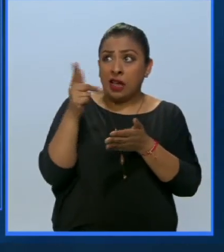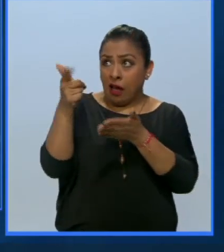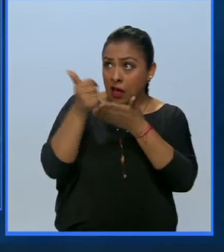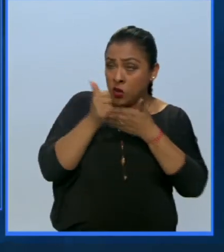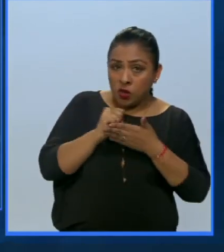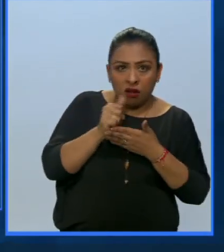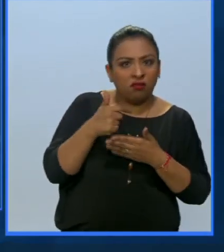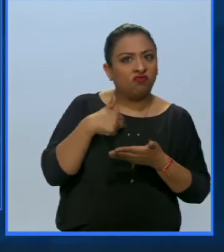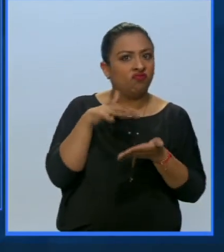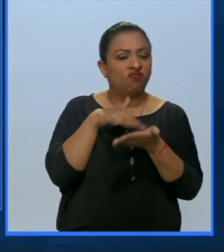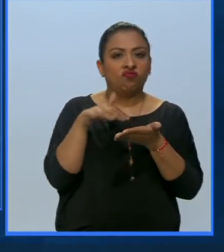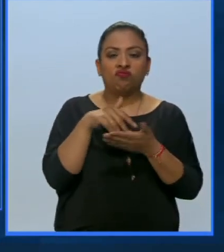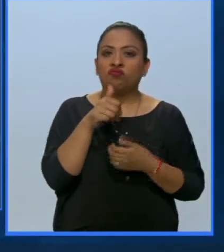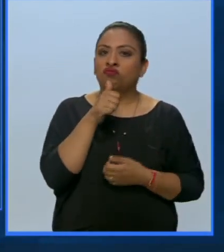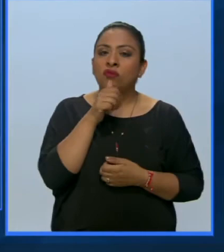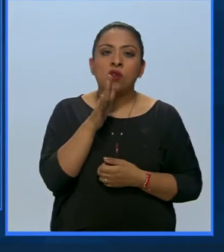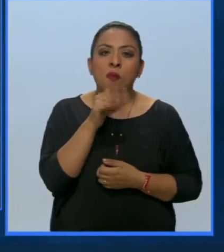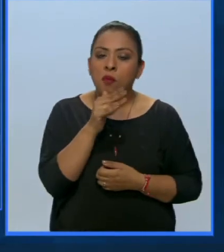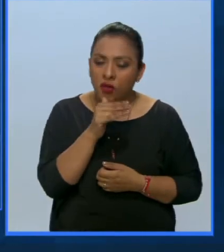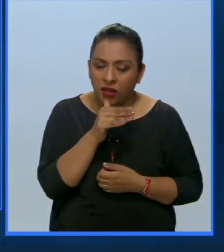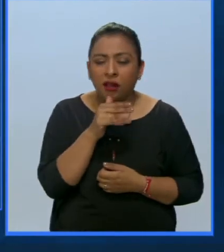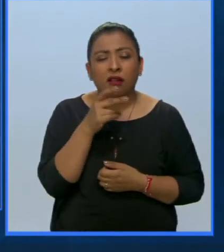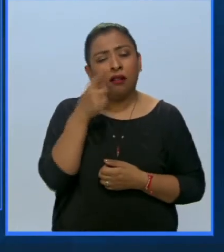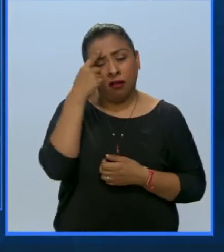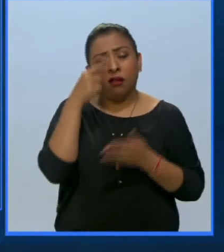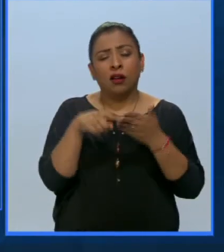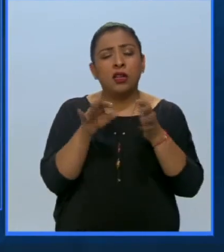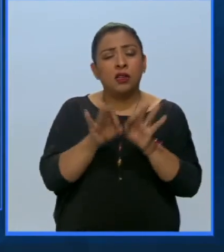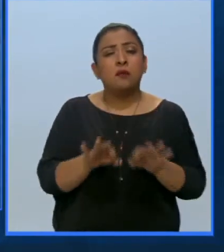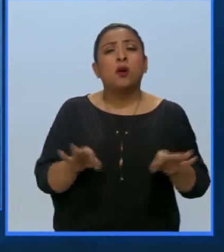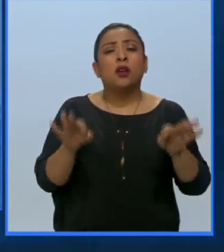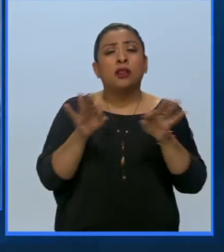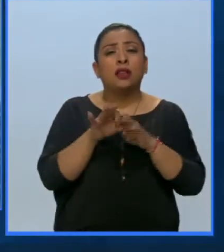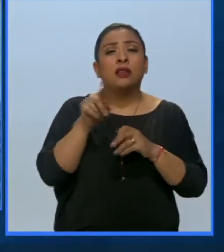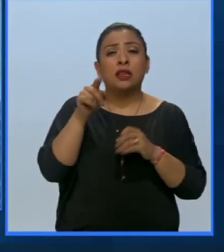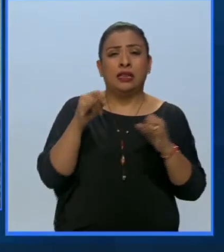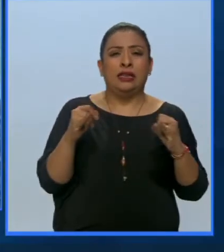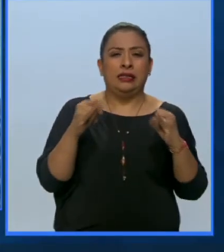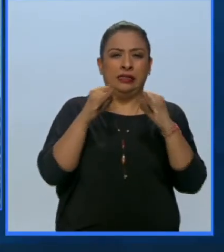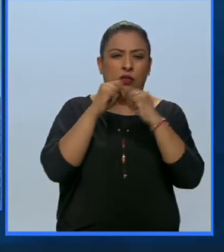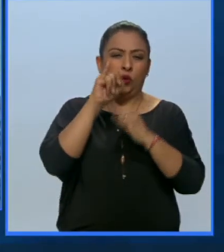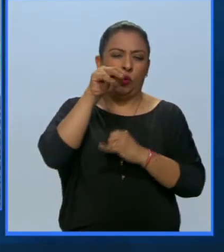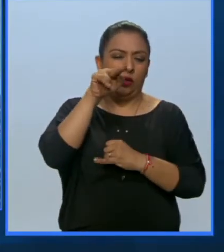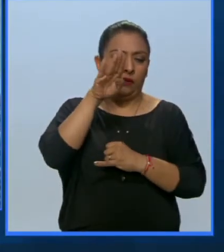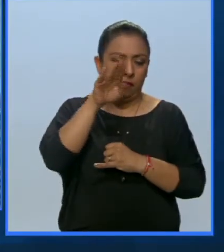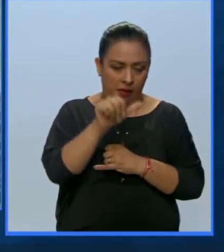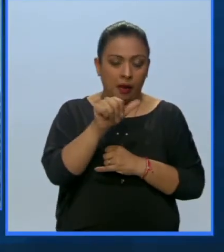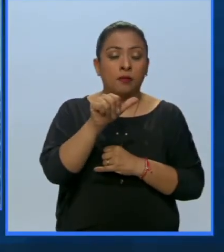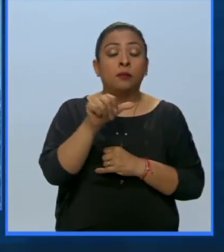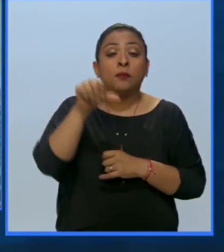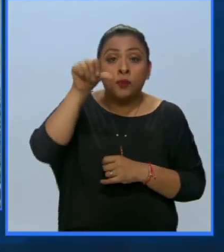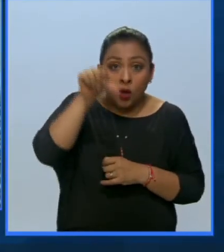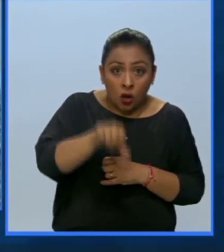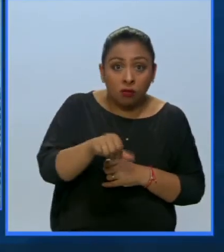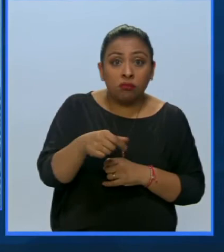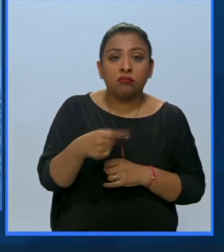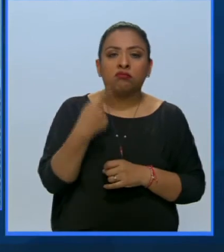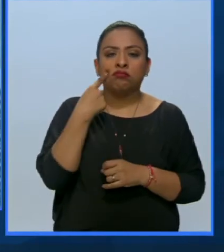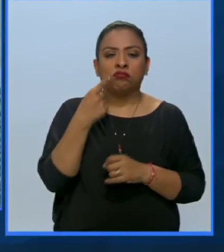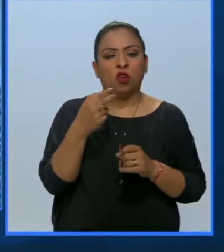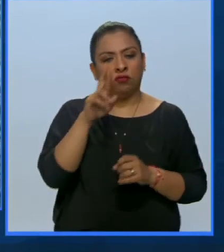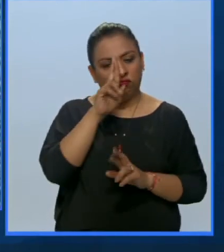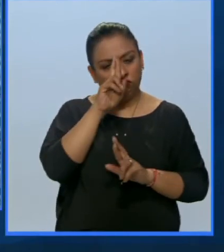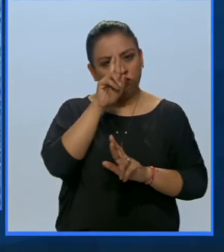ayuda. Me parece que es fundamental el que el Instituto Nacional de Bellas Artes, como ocurre hoy, le haga este